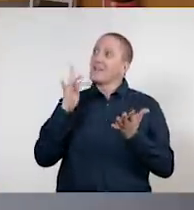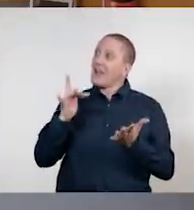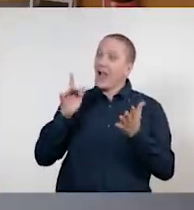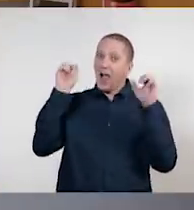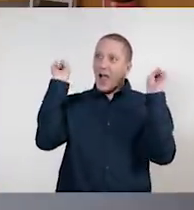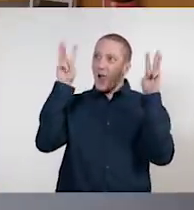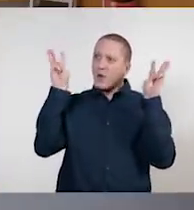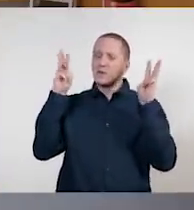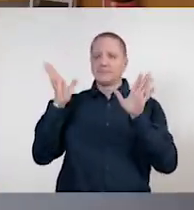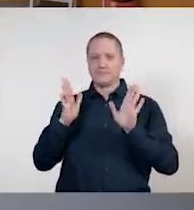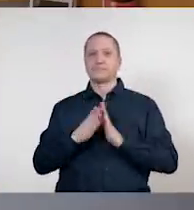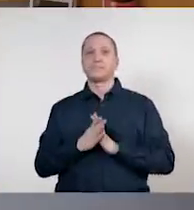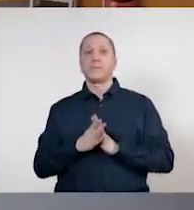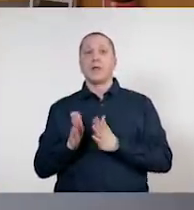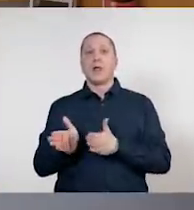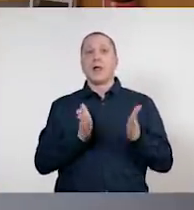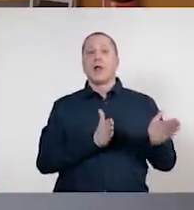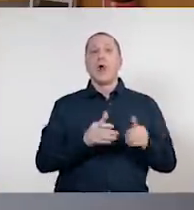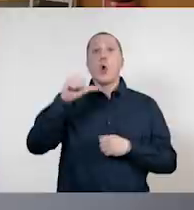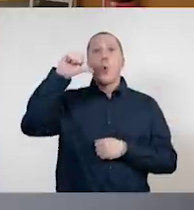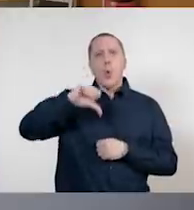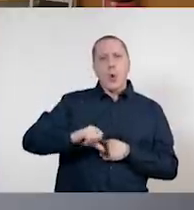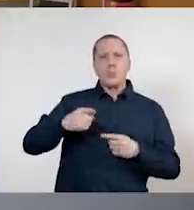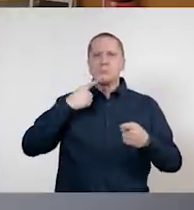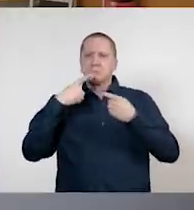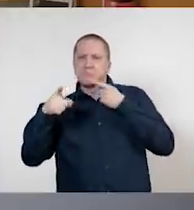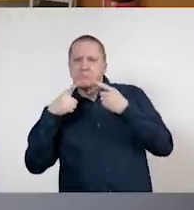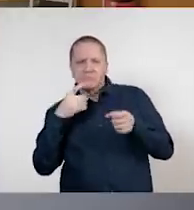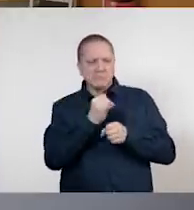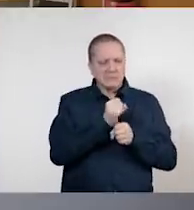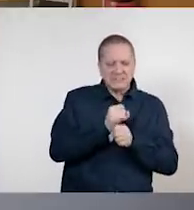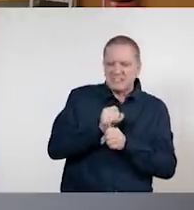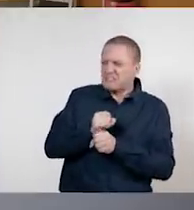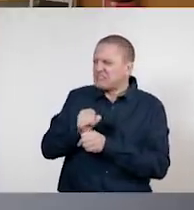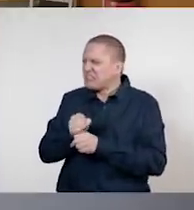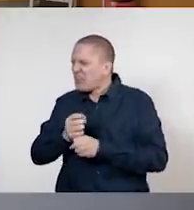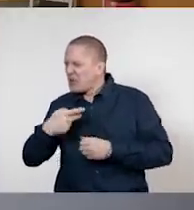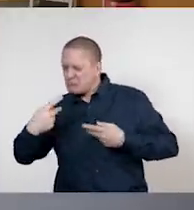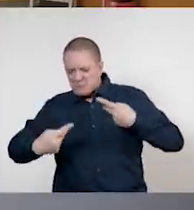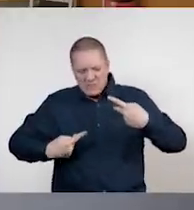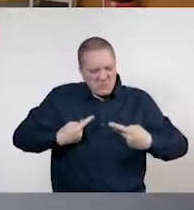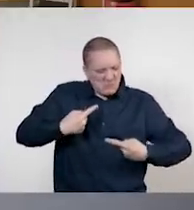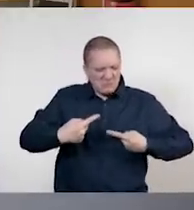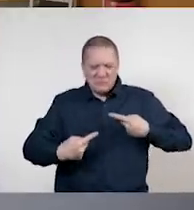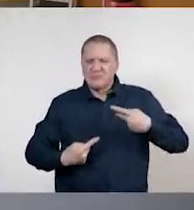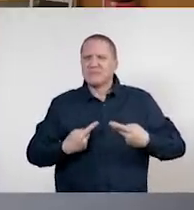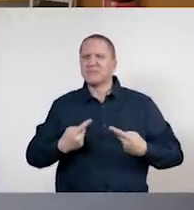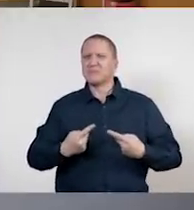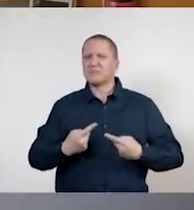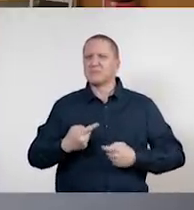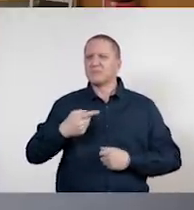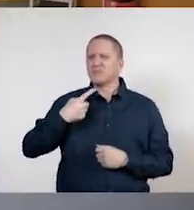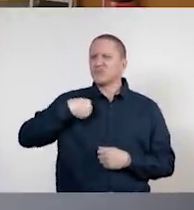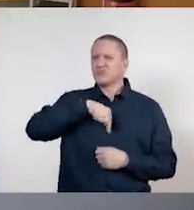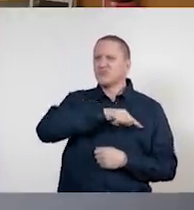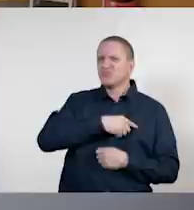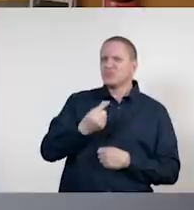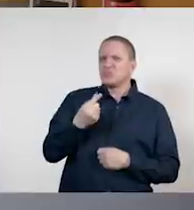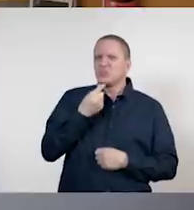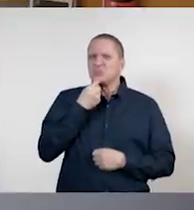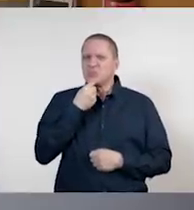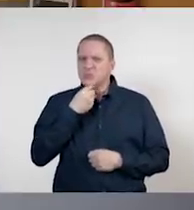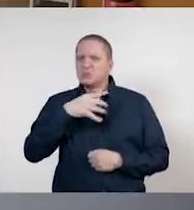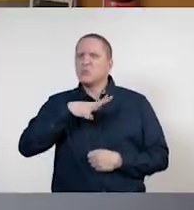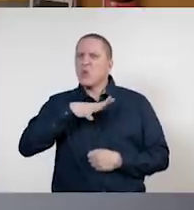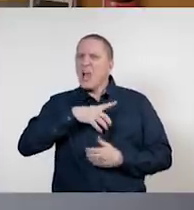Muchísimas gracias, Ajo Listo. El día de hoy vamos a dialogar, a investigar, a preguntarnos ¿a qué tenemos